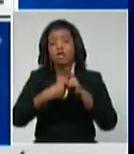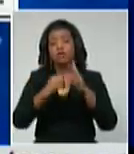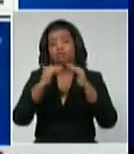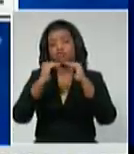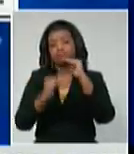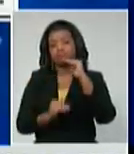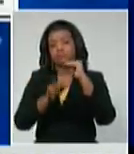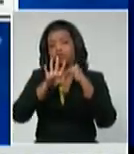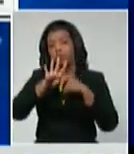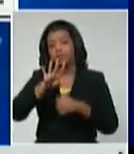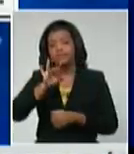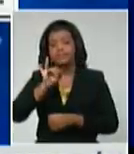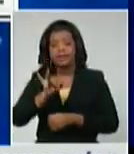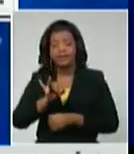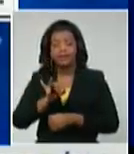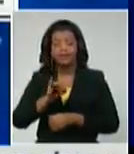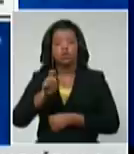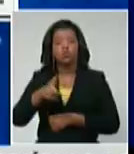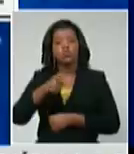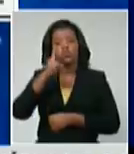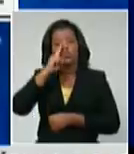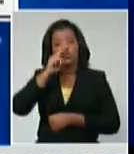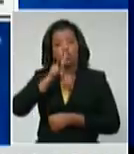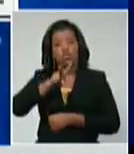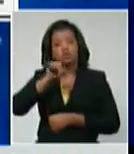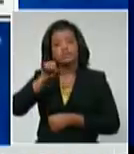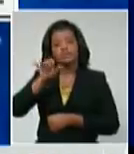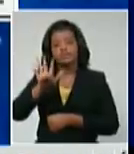junio 265, julio